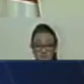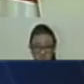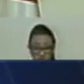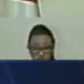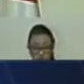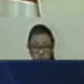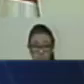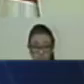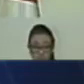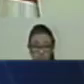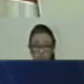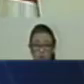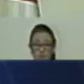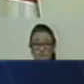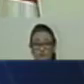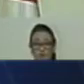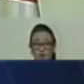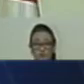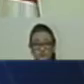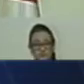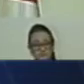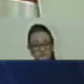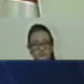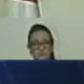verdaderamente fue el voto garantizado.